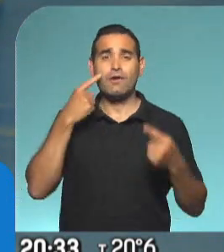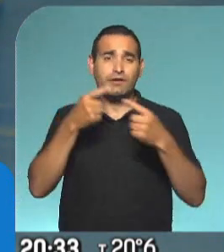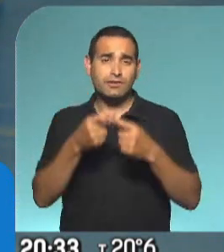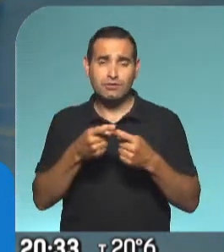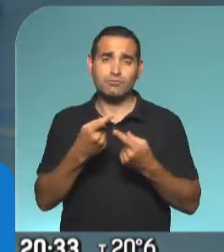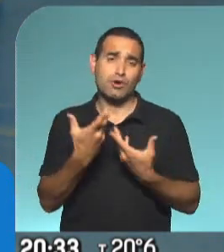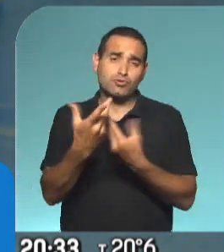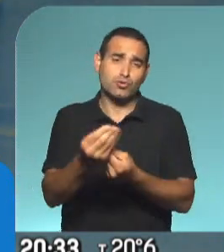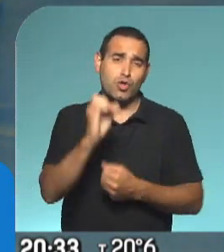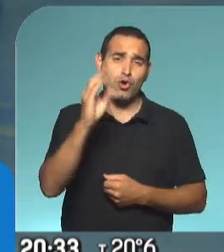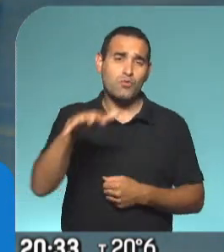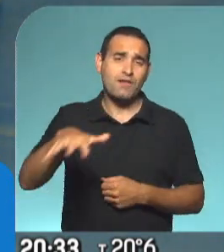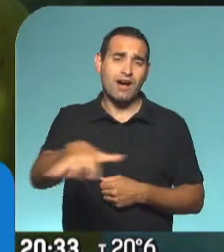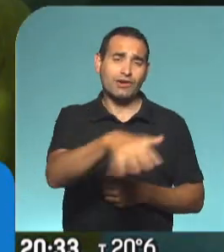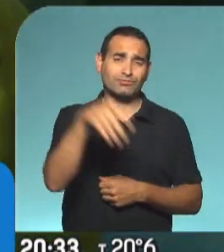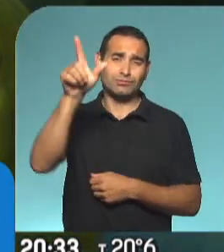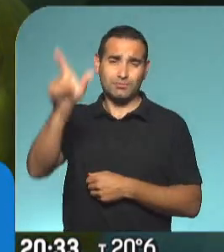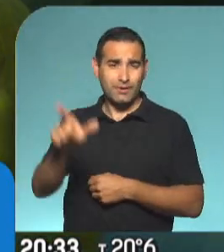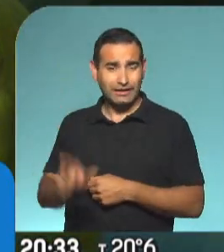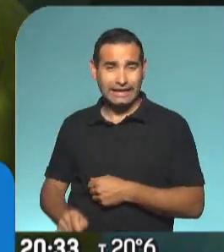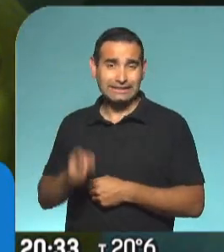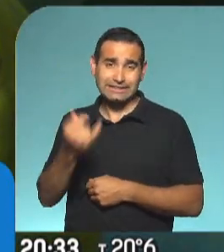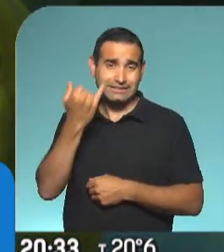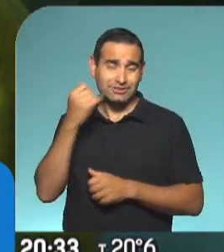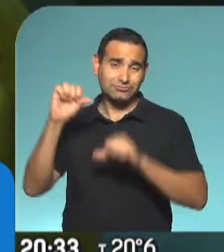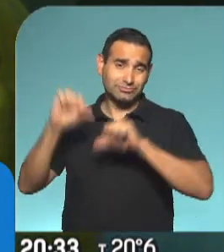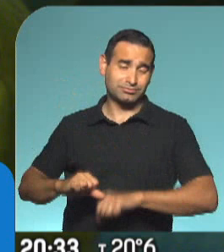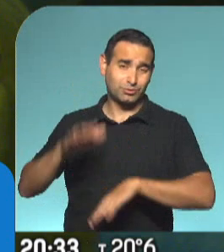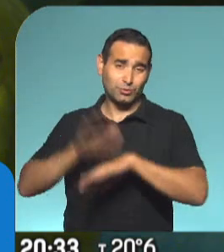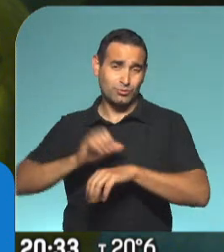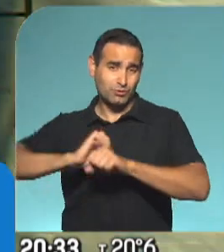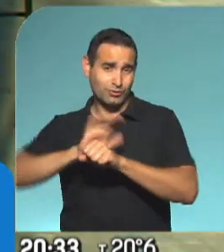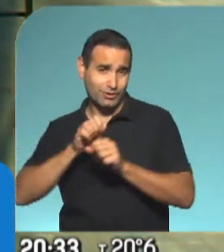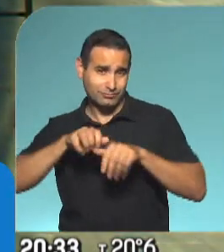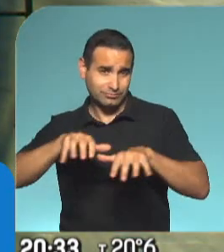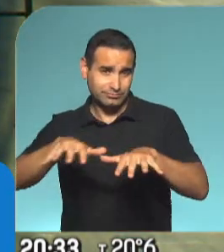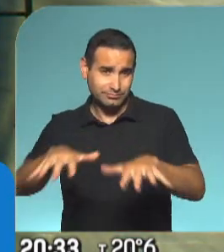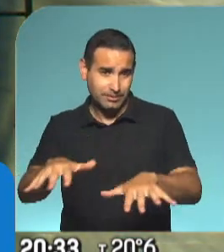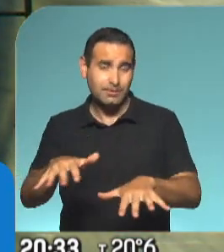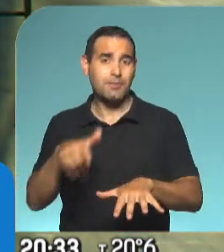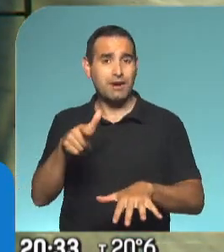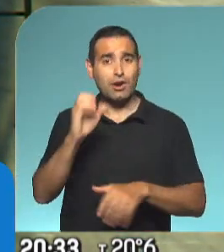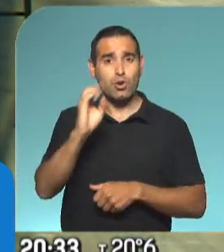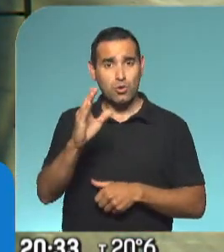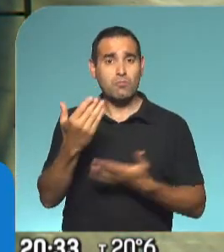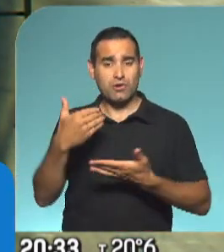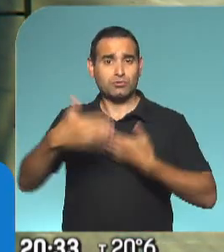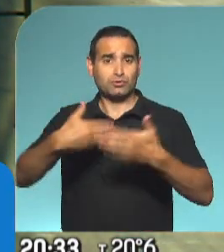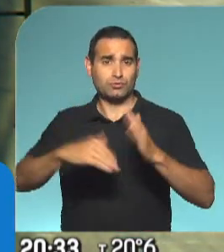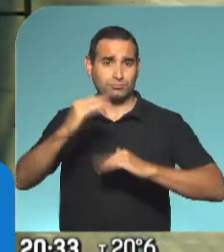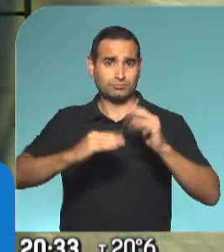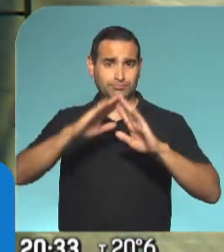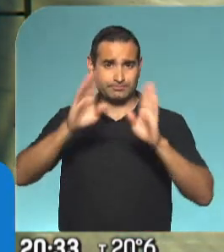los clubes de barrio de todo el país que se vieron afectados por la pandemia del coronavirus para que puedan así mejorar su